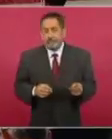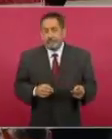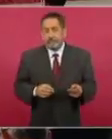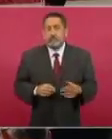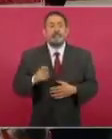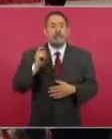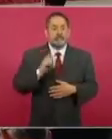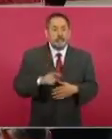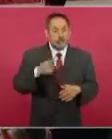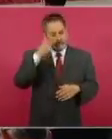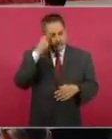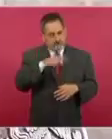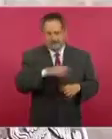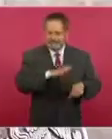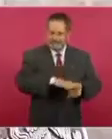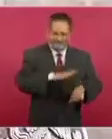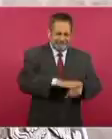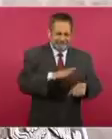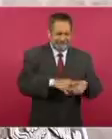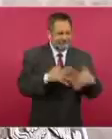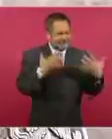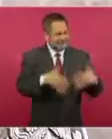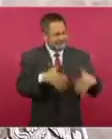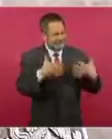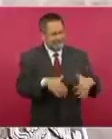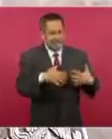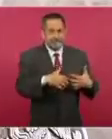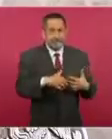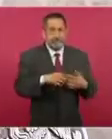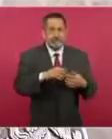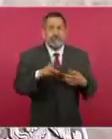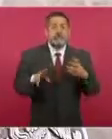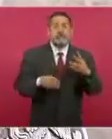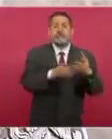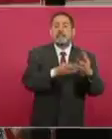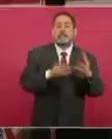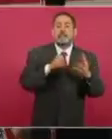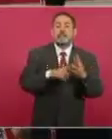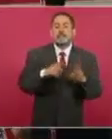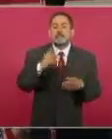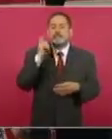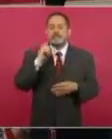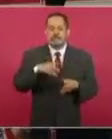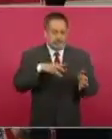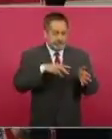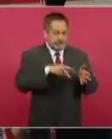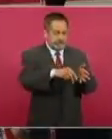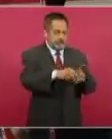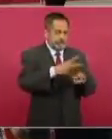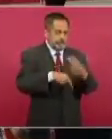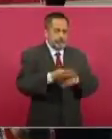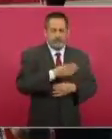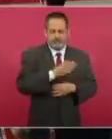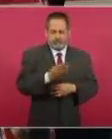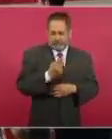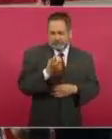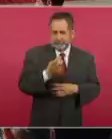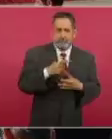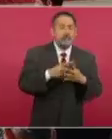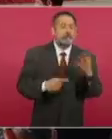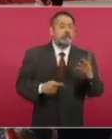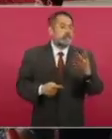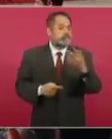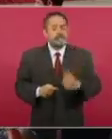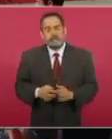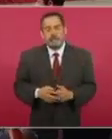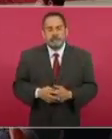elevando un poco más porque además estamos agregando fertilizantes. Voy a describir las